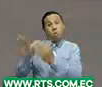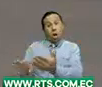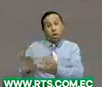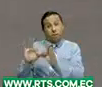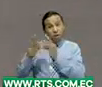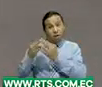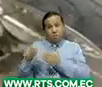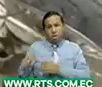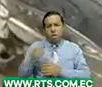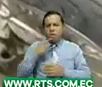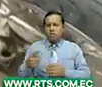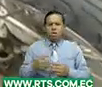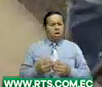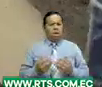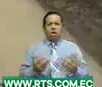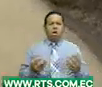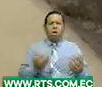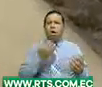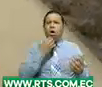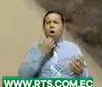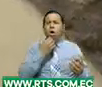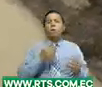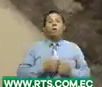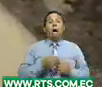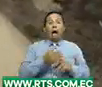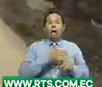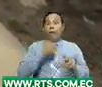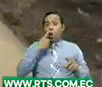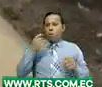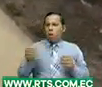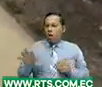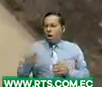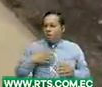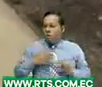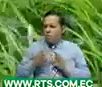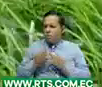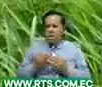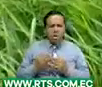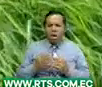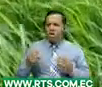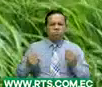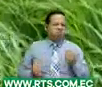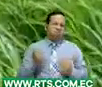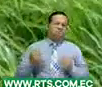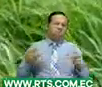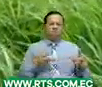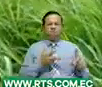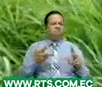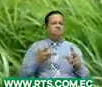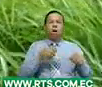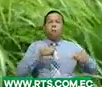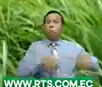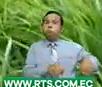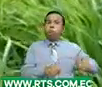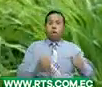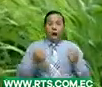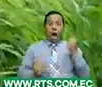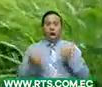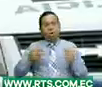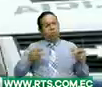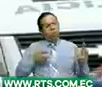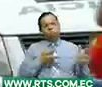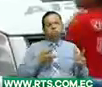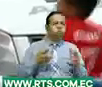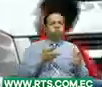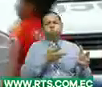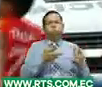se impactó con su vehículo contra la motocicleta en la que circulaban los sicarios. A pesar de todo, incluido el despliegue operativo